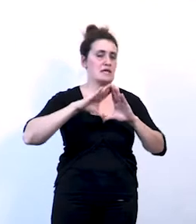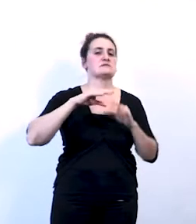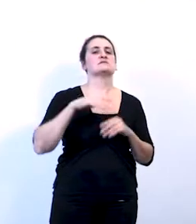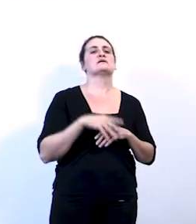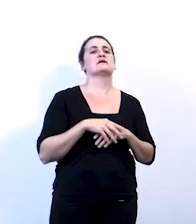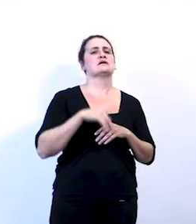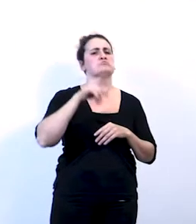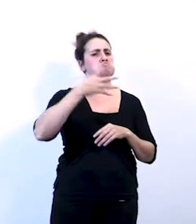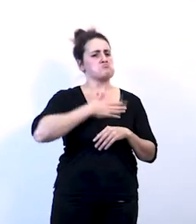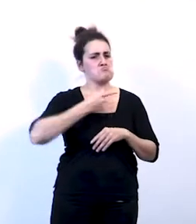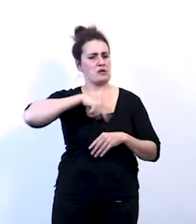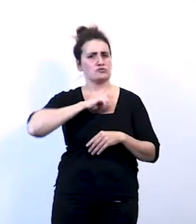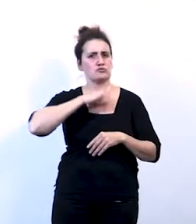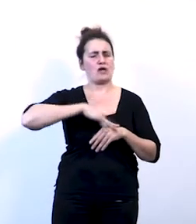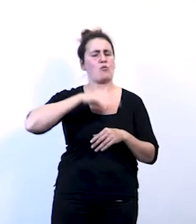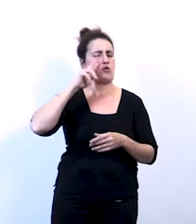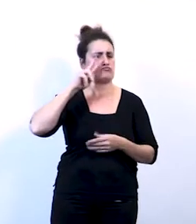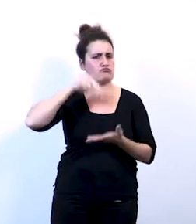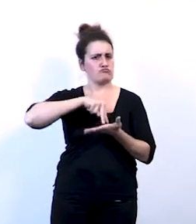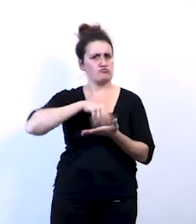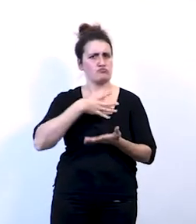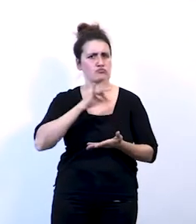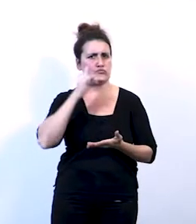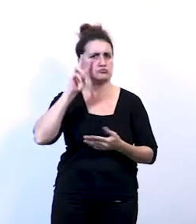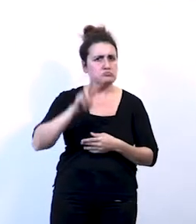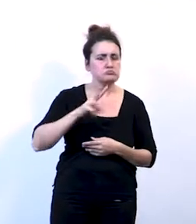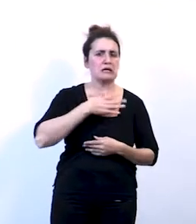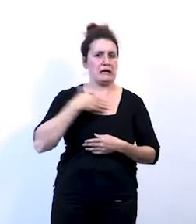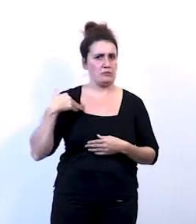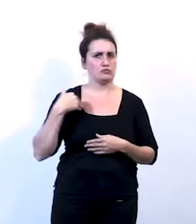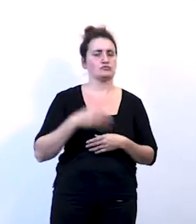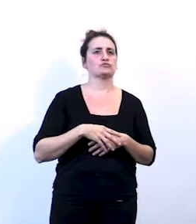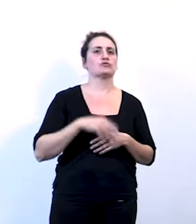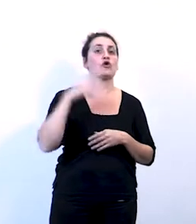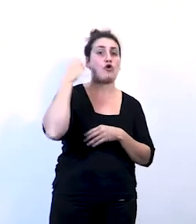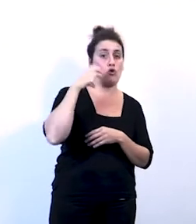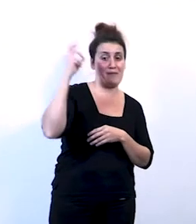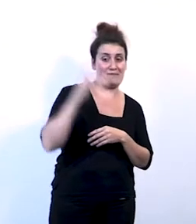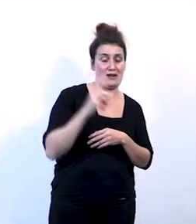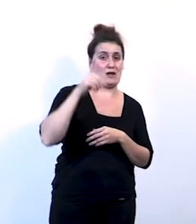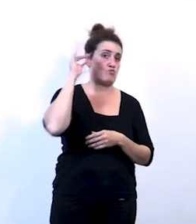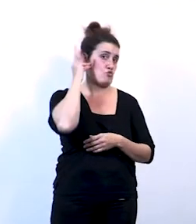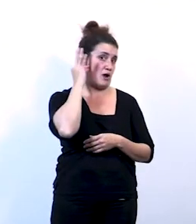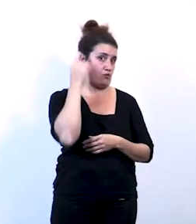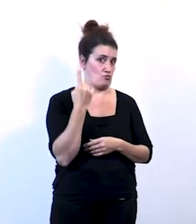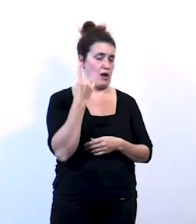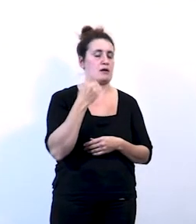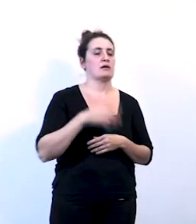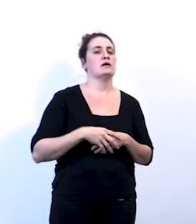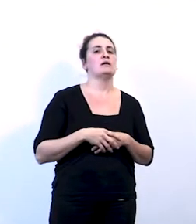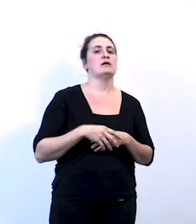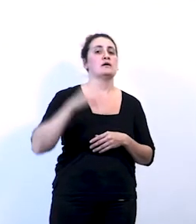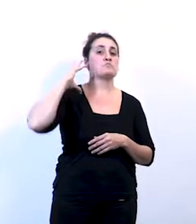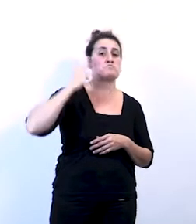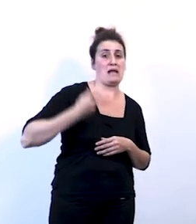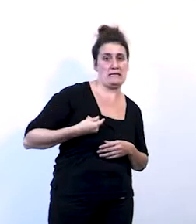oso presente egongo da gaurko itzaldian. Kolombiatik datorren lagun batek eramango bai.